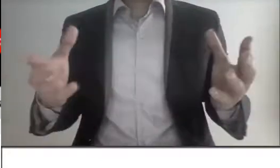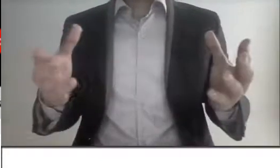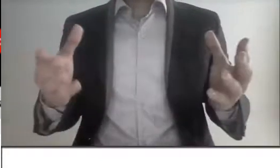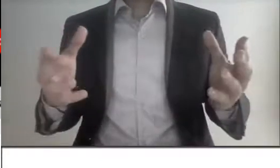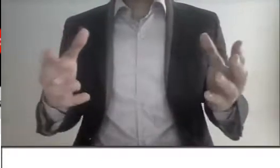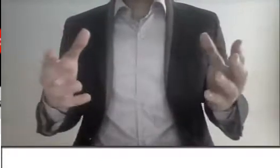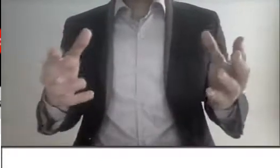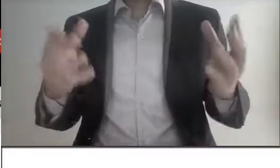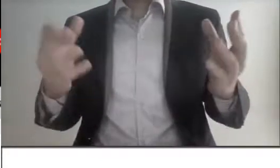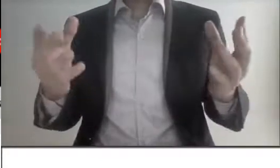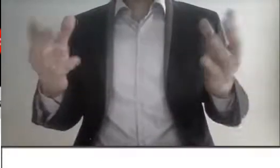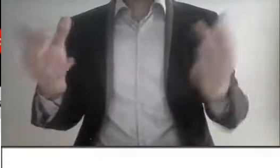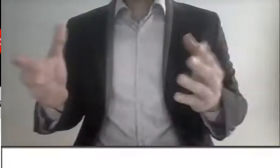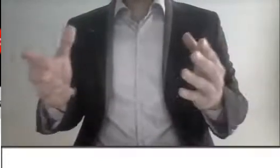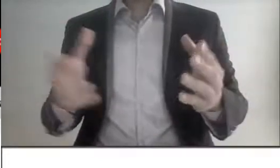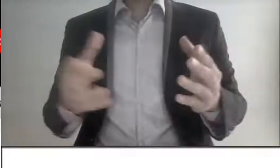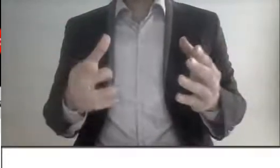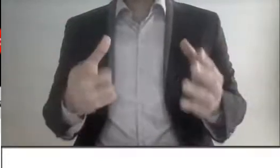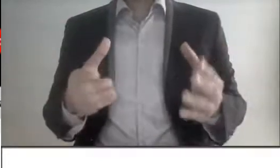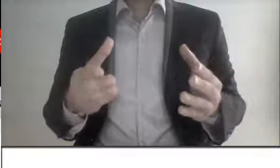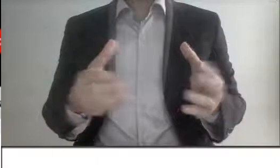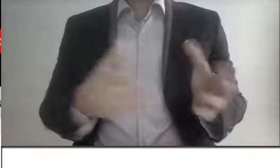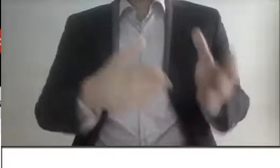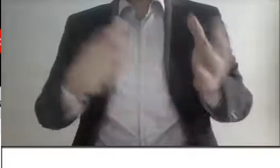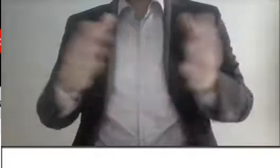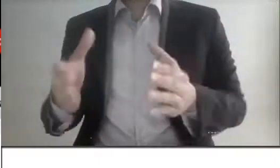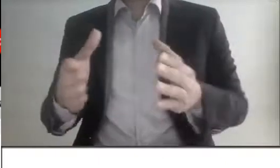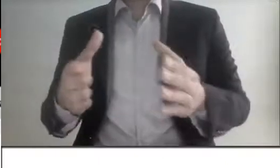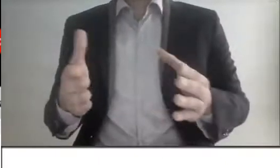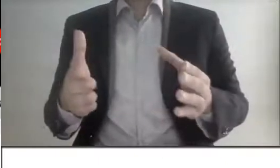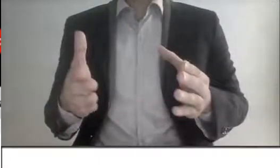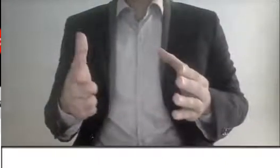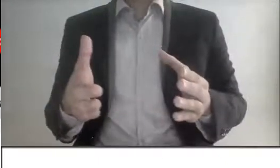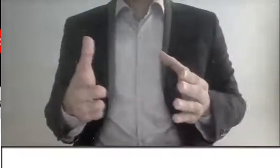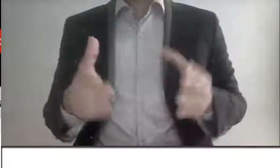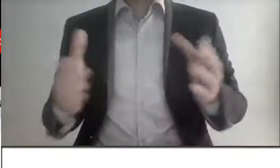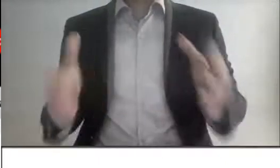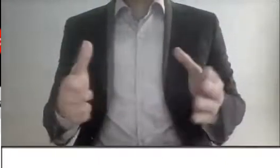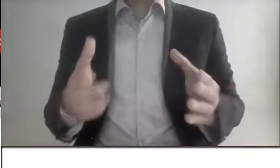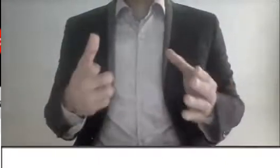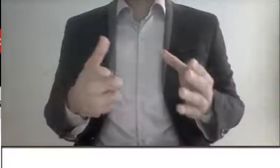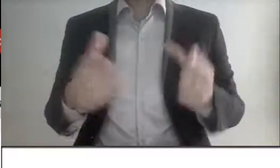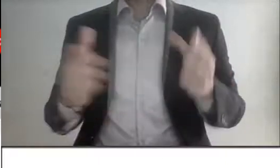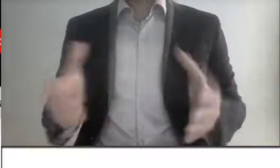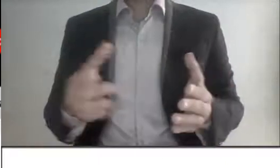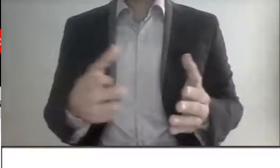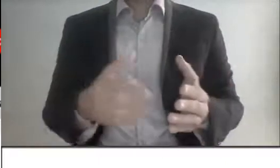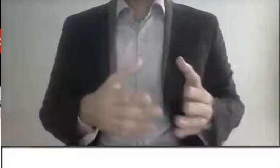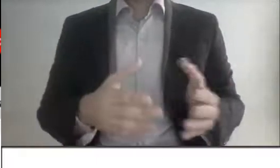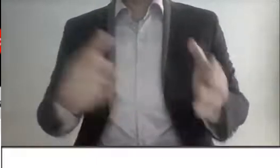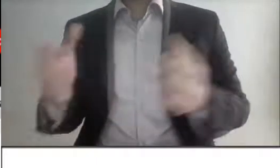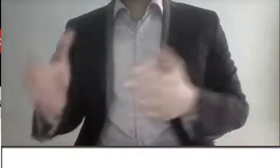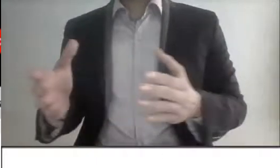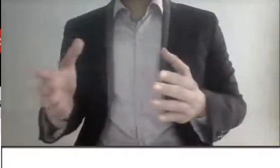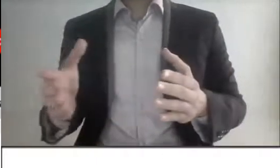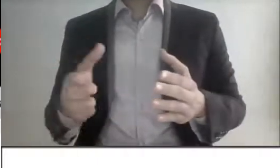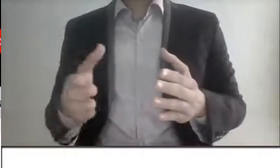todas las actividades económicas. Y entonces, ¿qué hizo? Él aún así pidió una deuda millonaria, y en este gobierno no ocurrió esto durante el periodo de